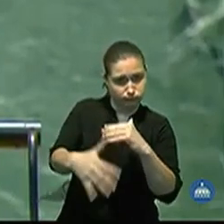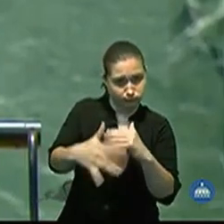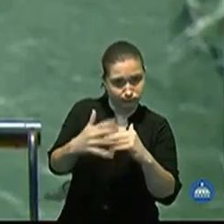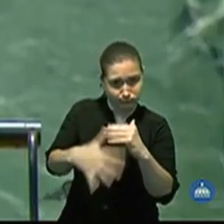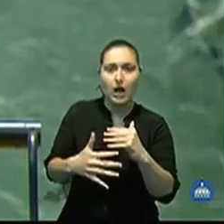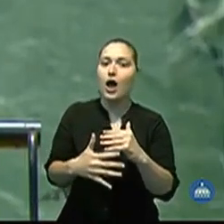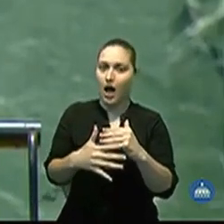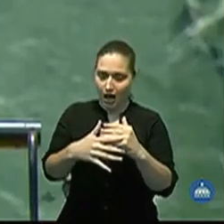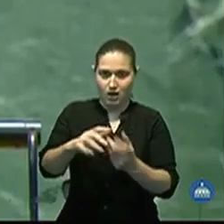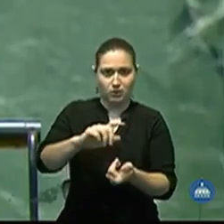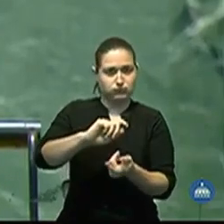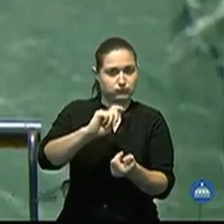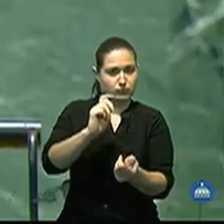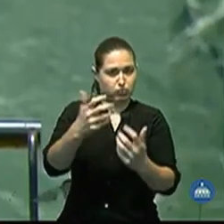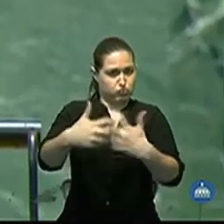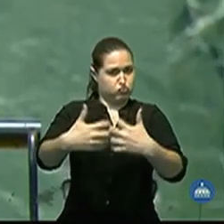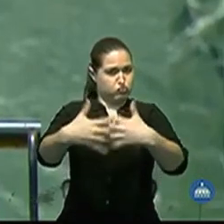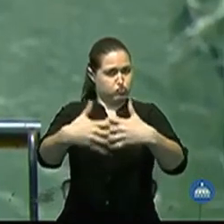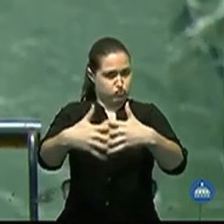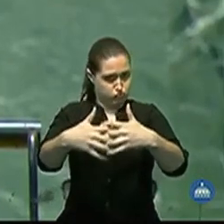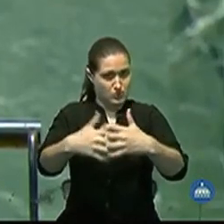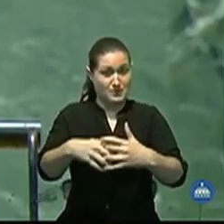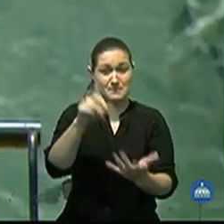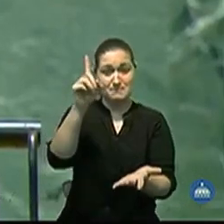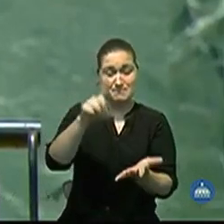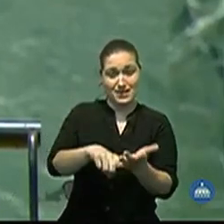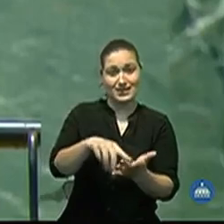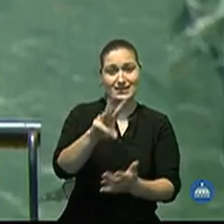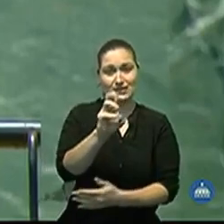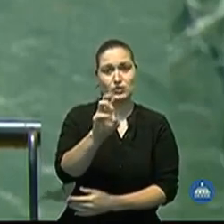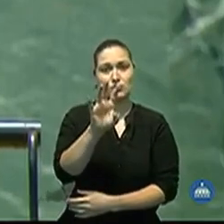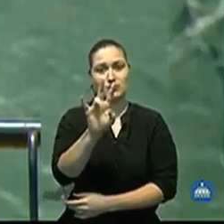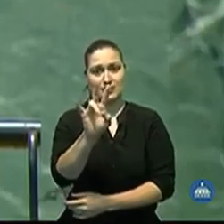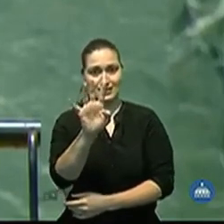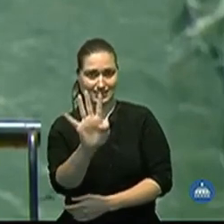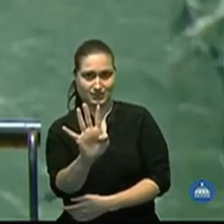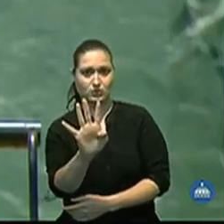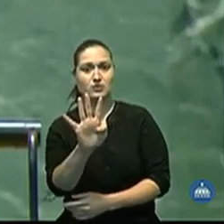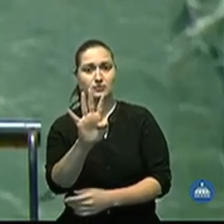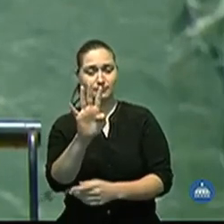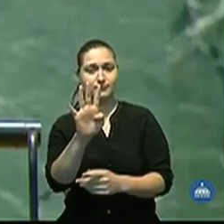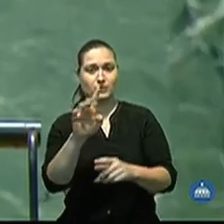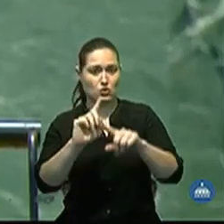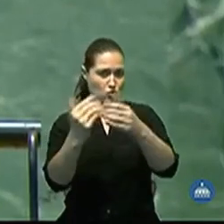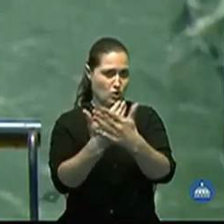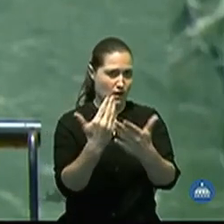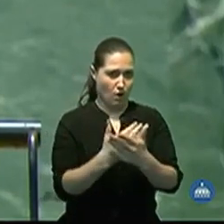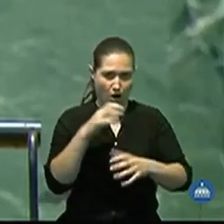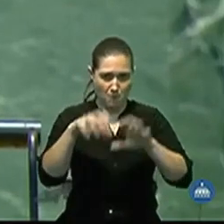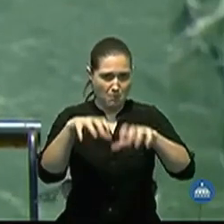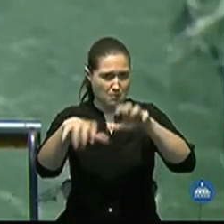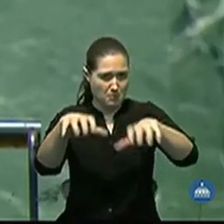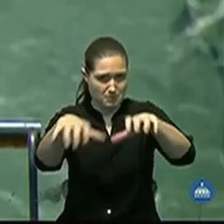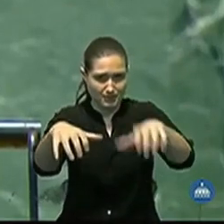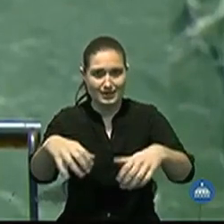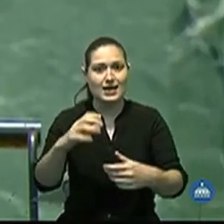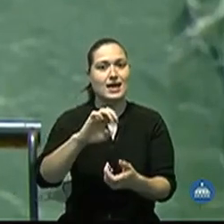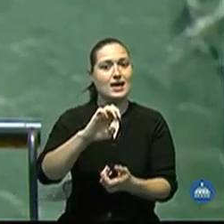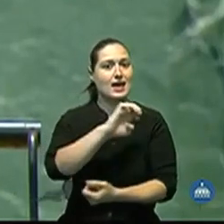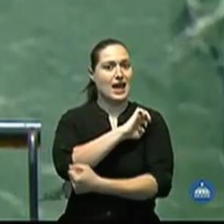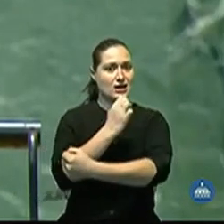instalados, y contratamos 1.674 megavatios de energía renovable, con